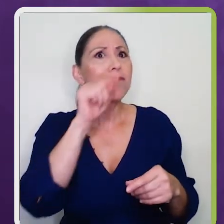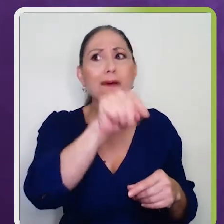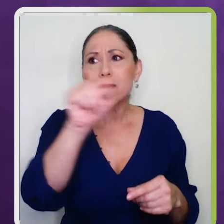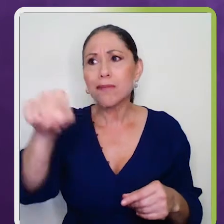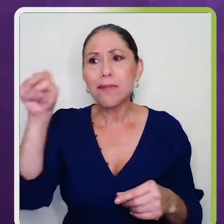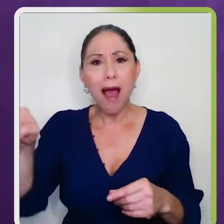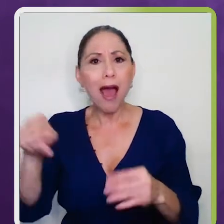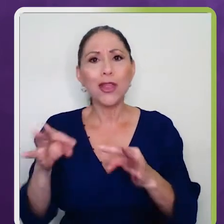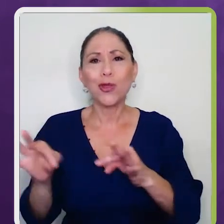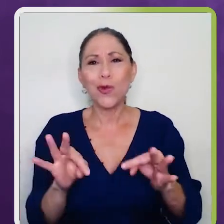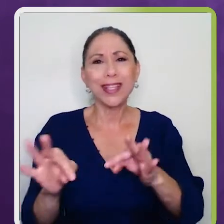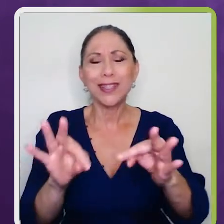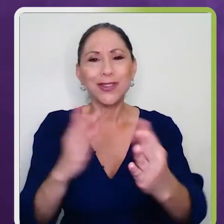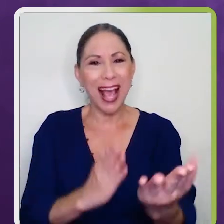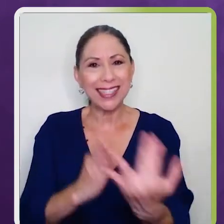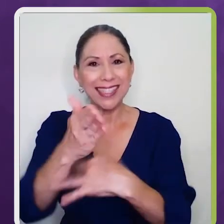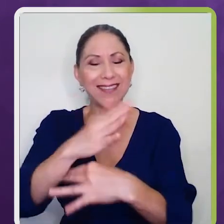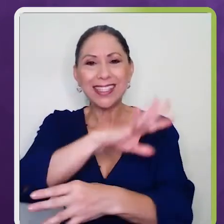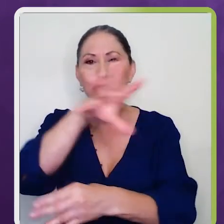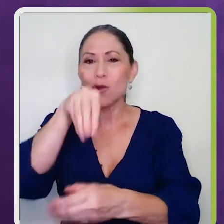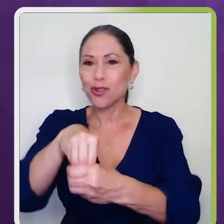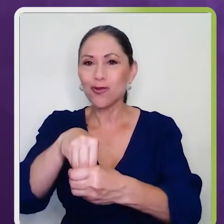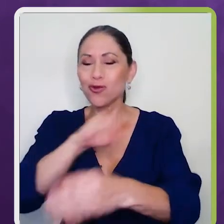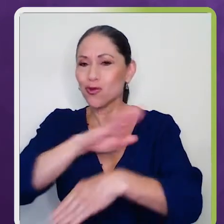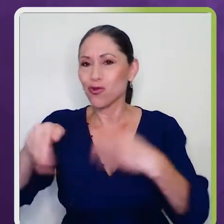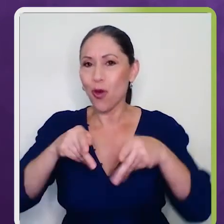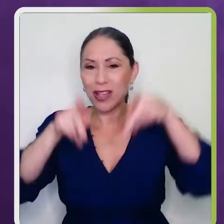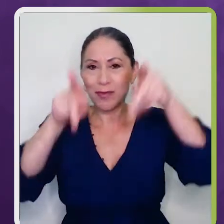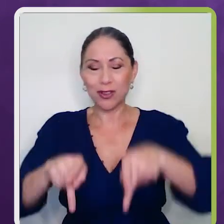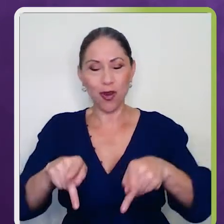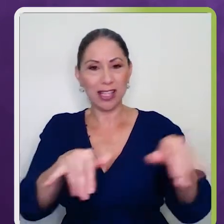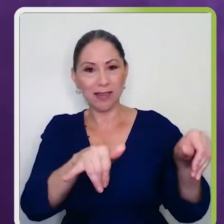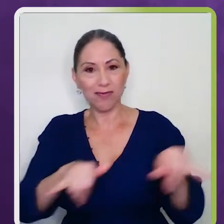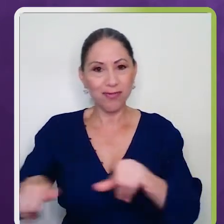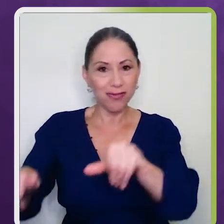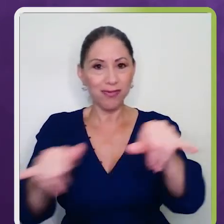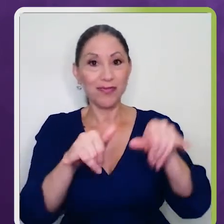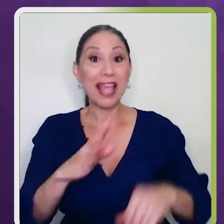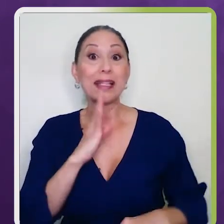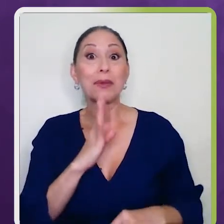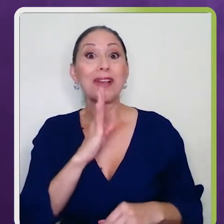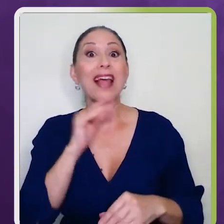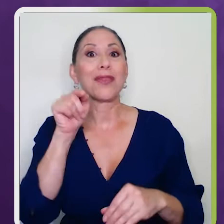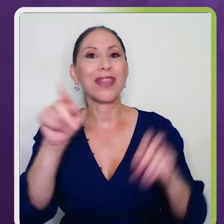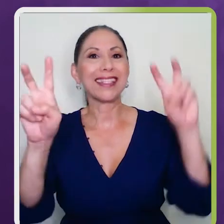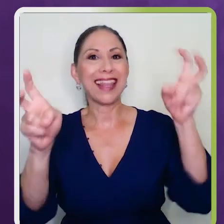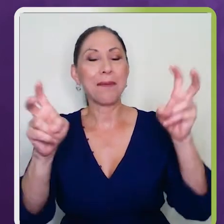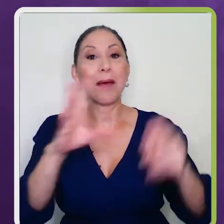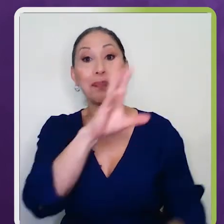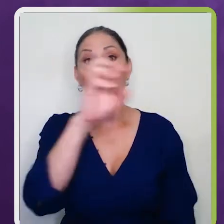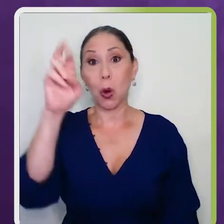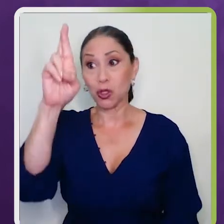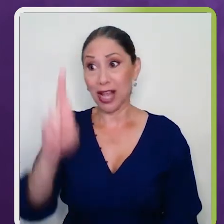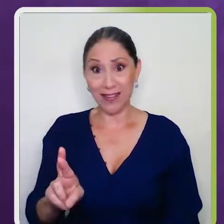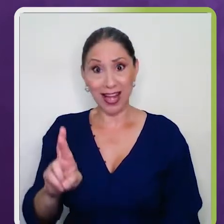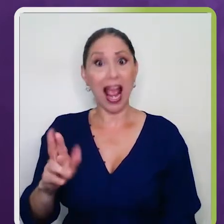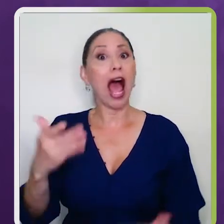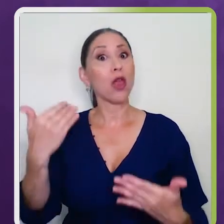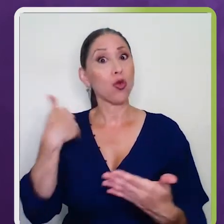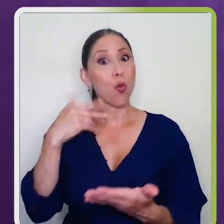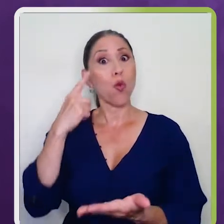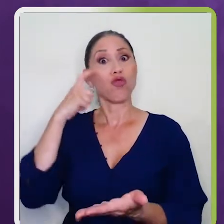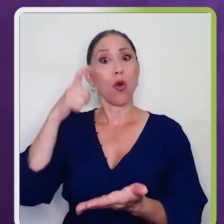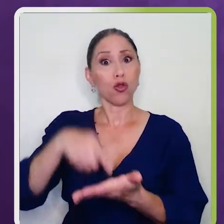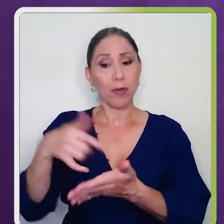turísticos, accesibles, inclusivos para todas las personas, y justamente estamos conversando de ese tema porque Costa Rica recibió un